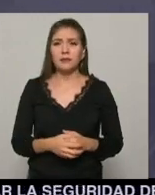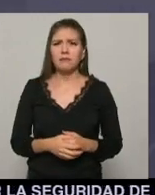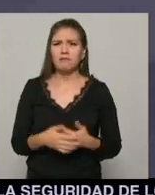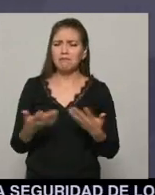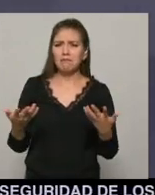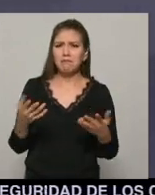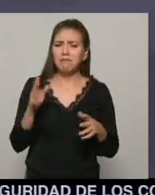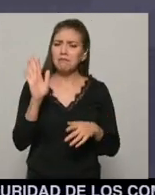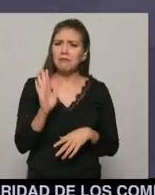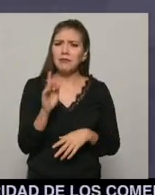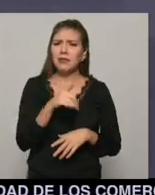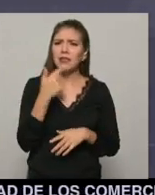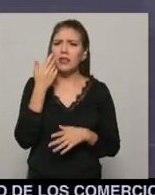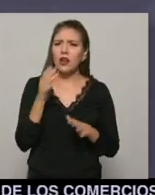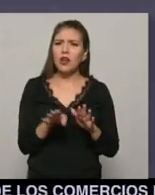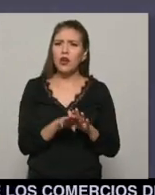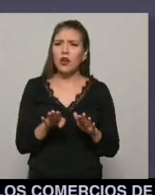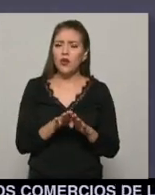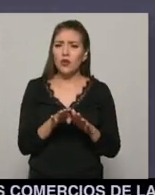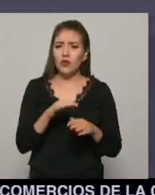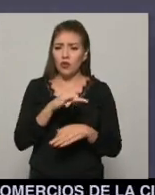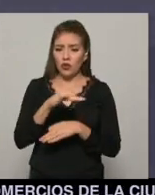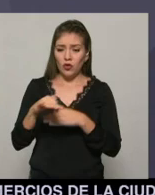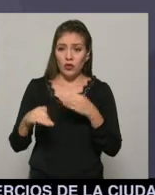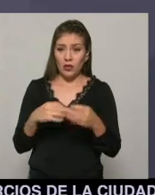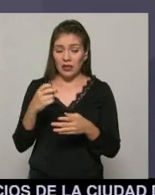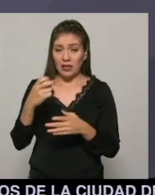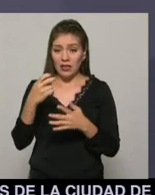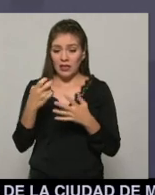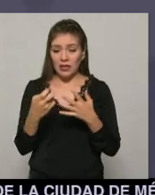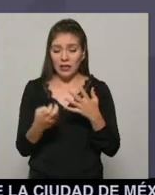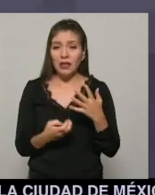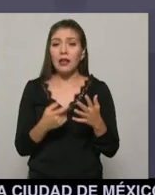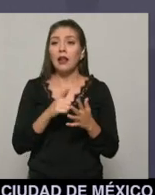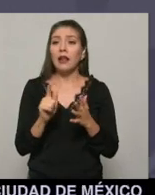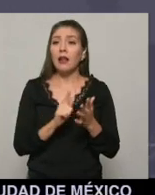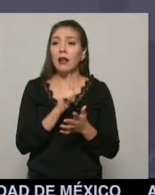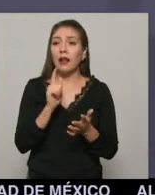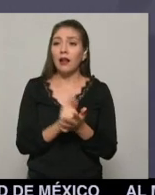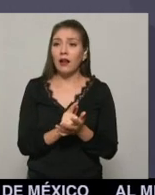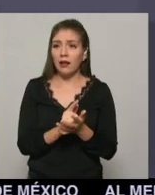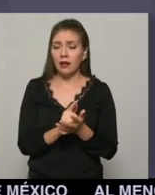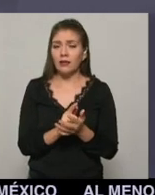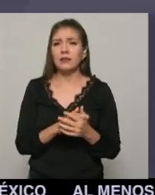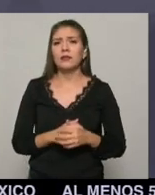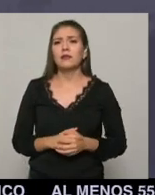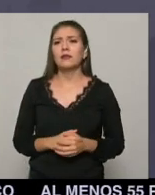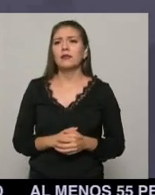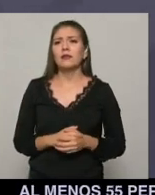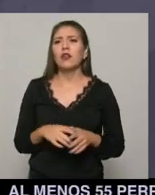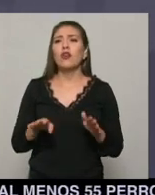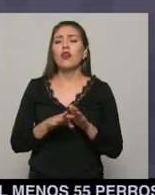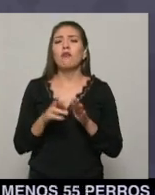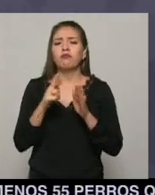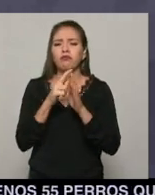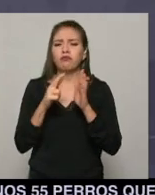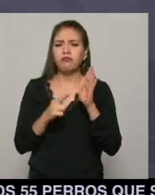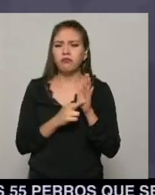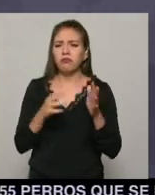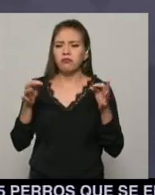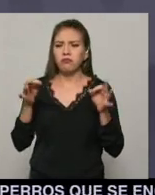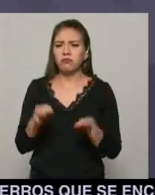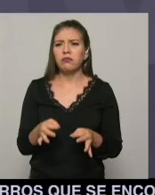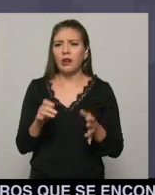quieren legislar, ¿sí?, en todas estas lagunas legales que tiene la ley a través de NOMS, ¿no? O sacar un reglamento de la